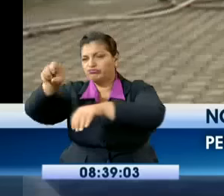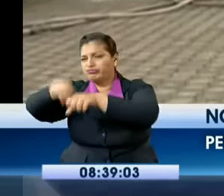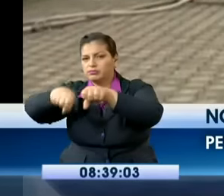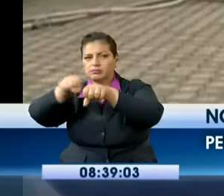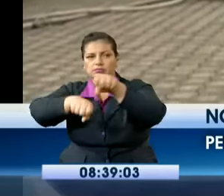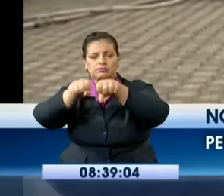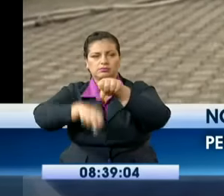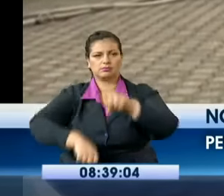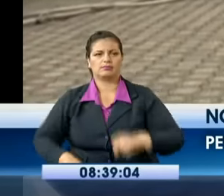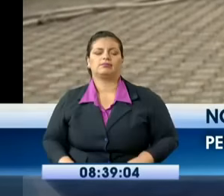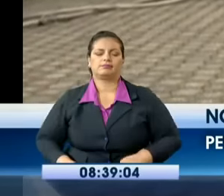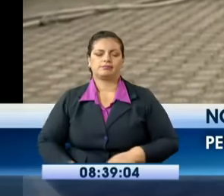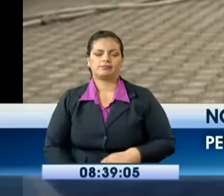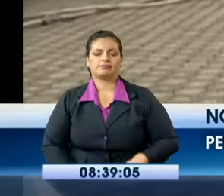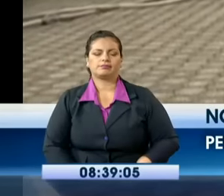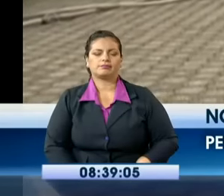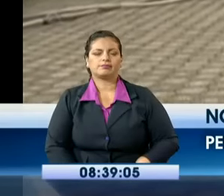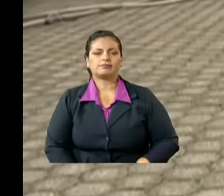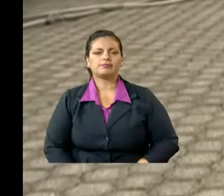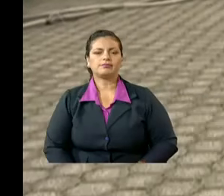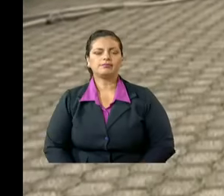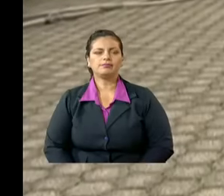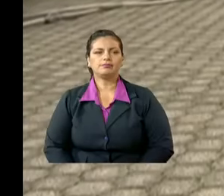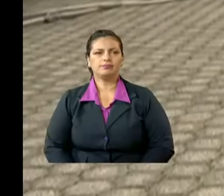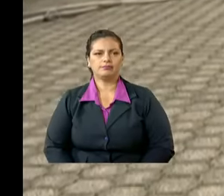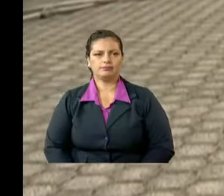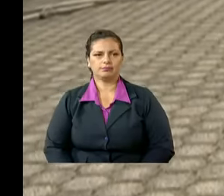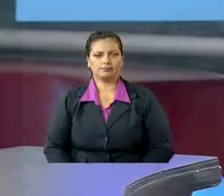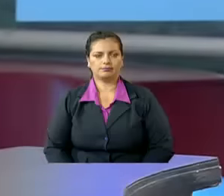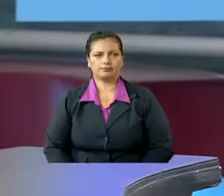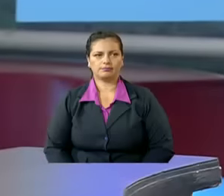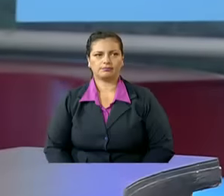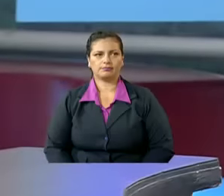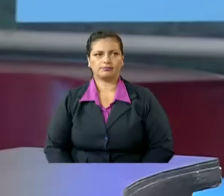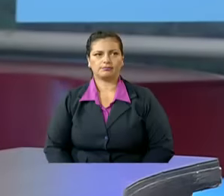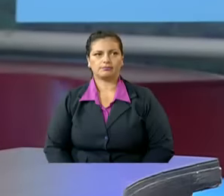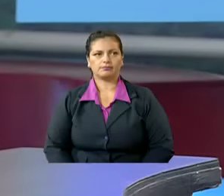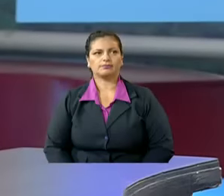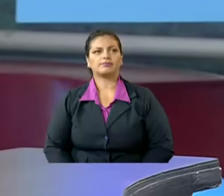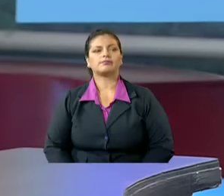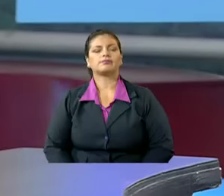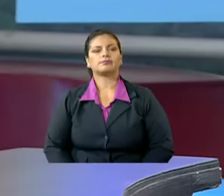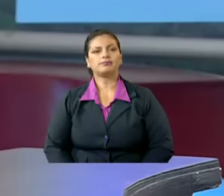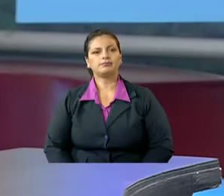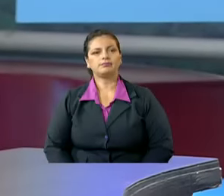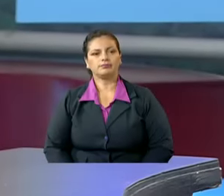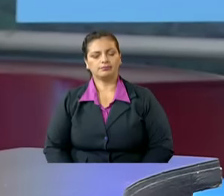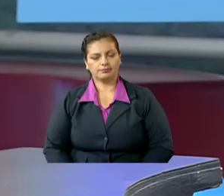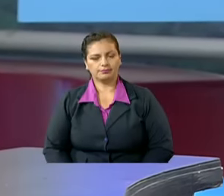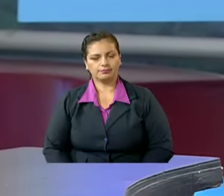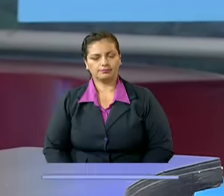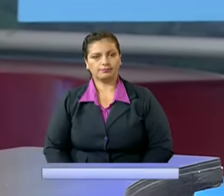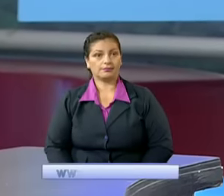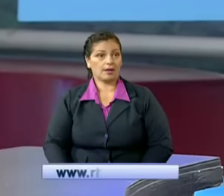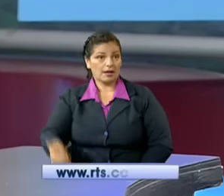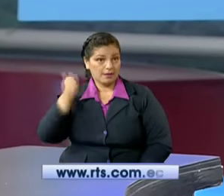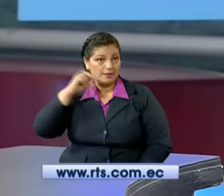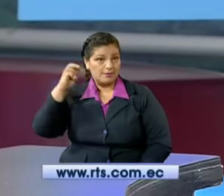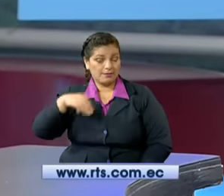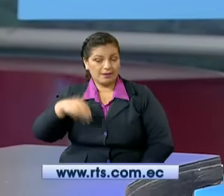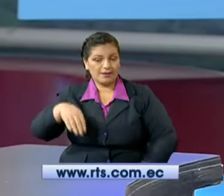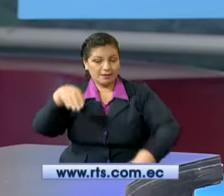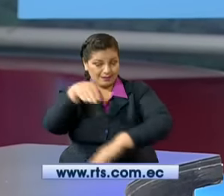Informó Marcela Maquilón. Un accidente. accidente de tránsito se registró la tarde de este martes